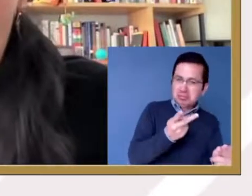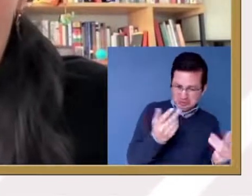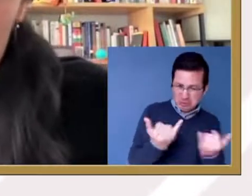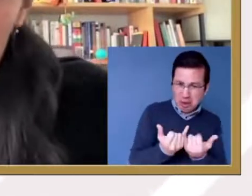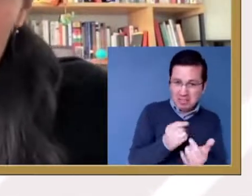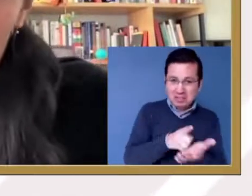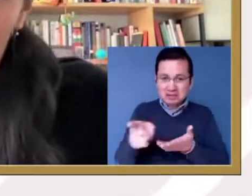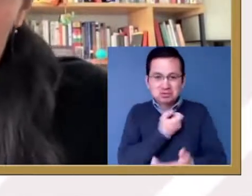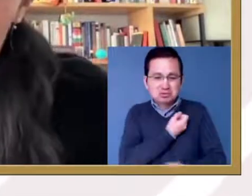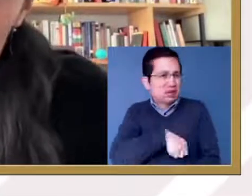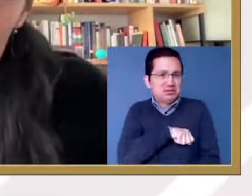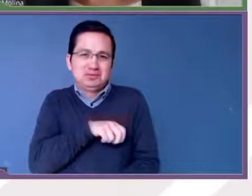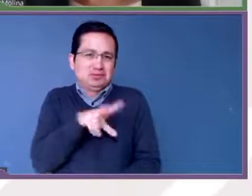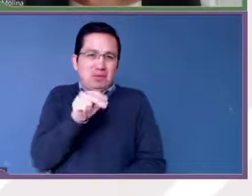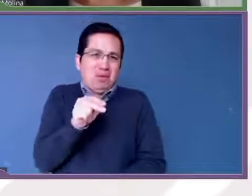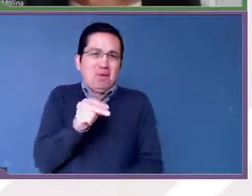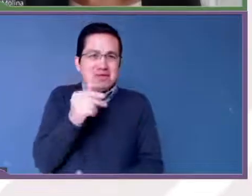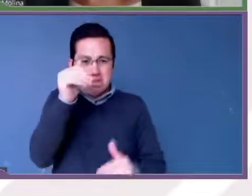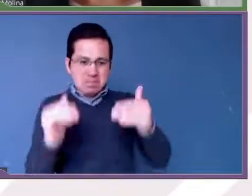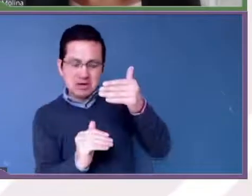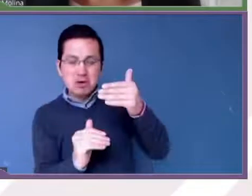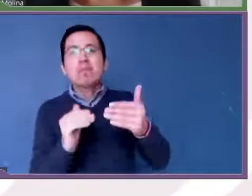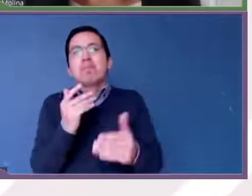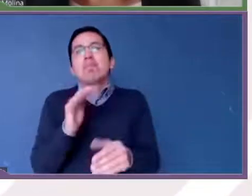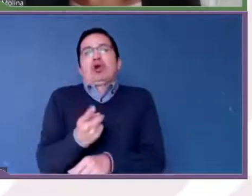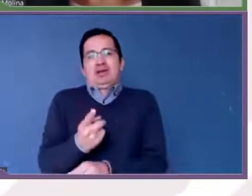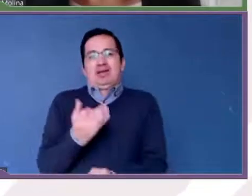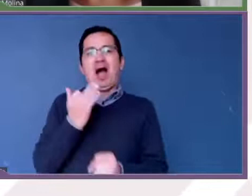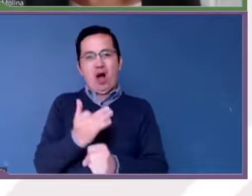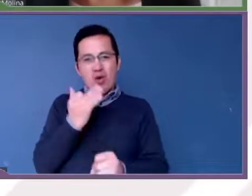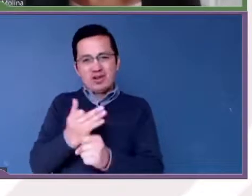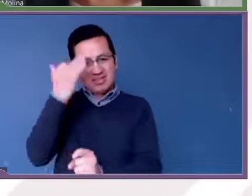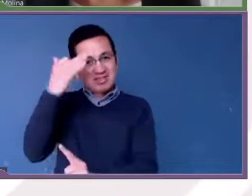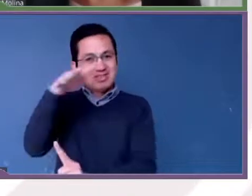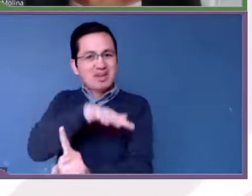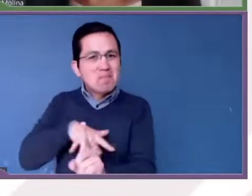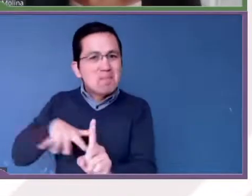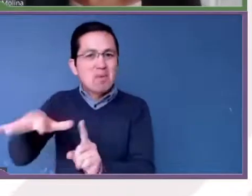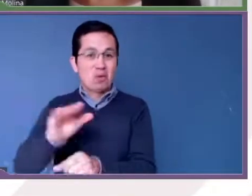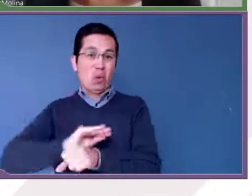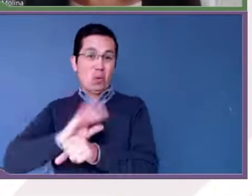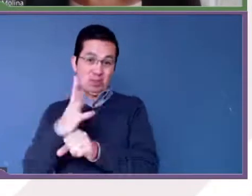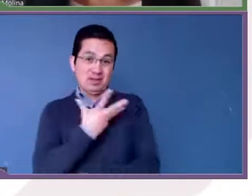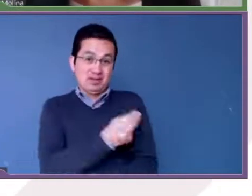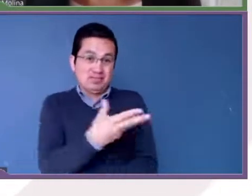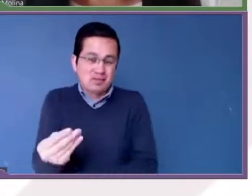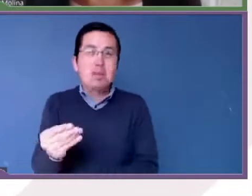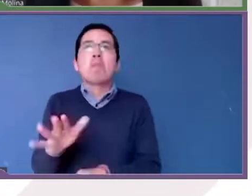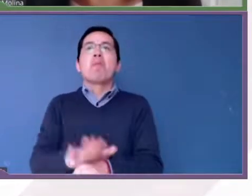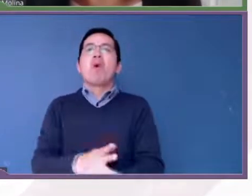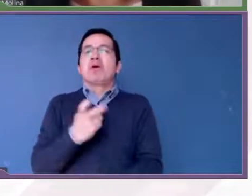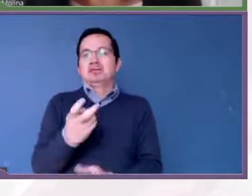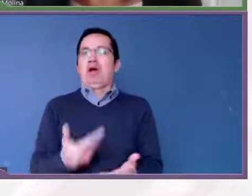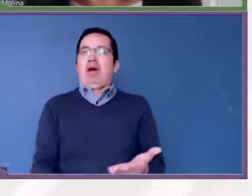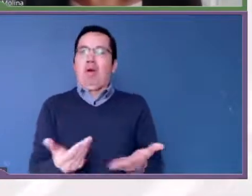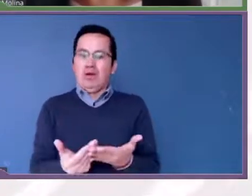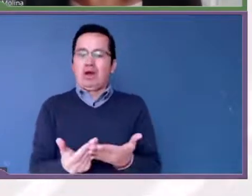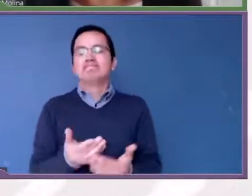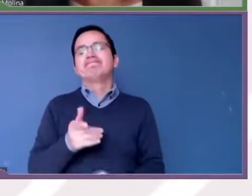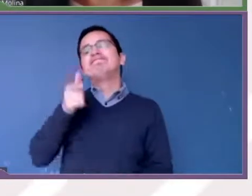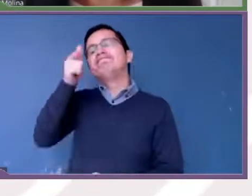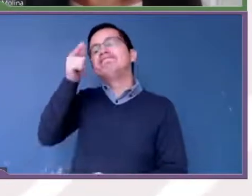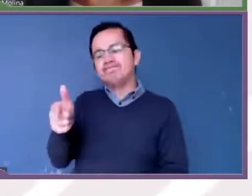de la pandemia, pero que nos hace movernos en una dirección de la política pública y de la agenda pública importante para pensar